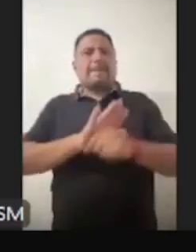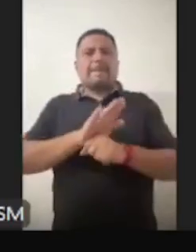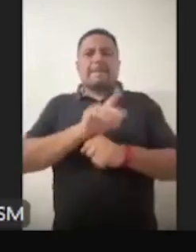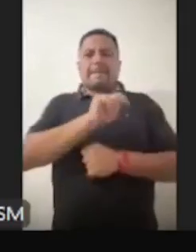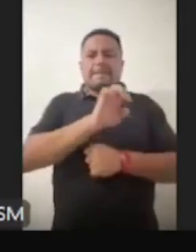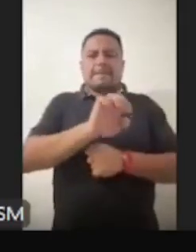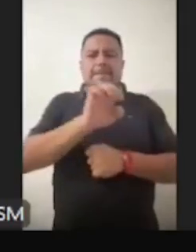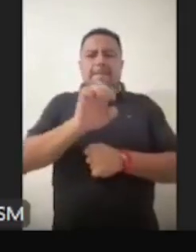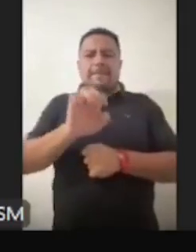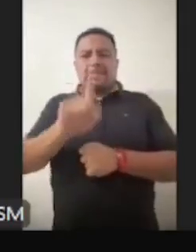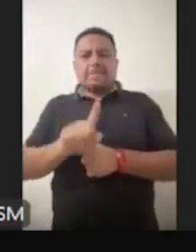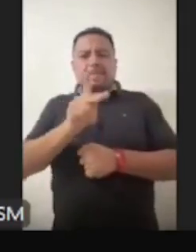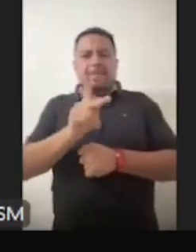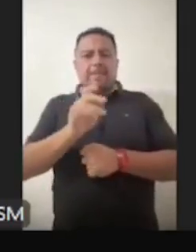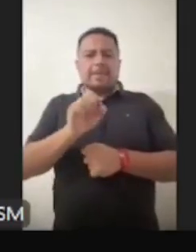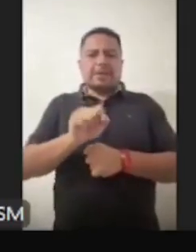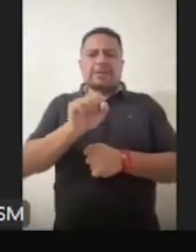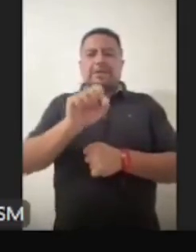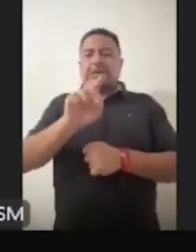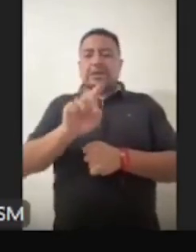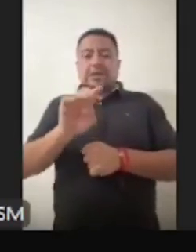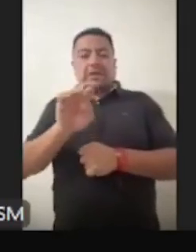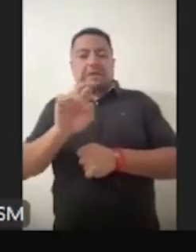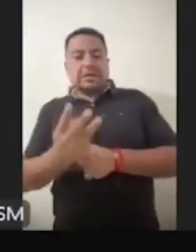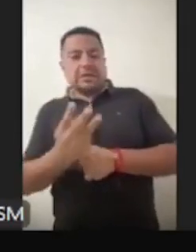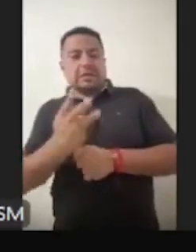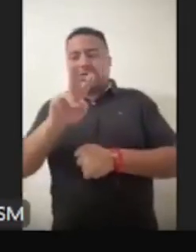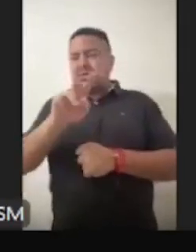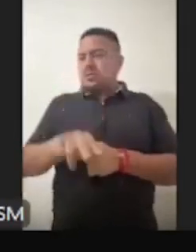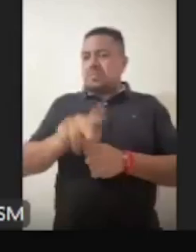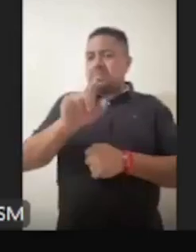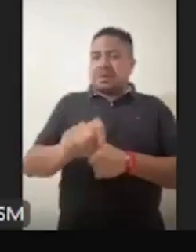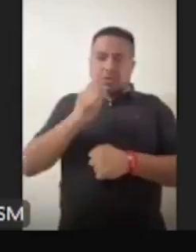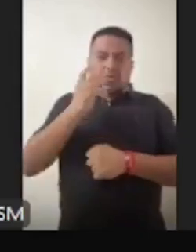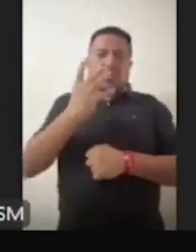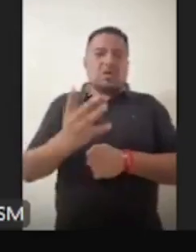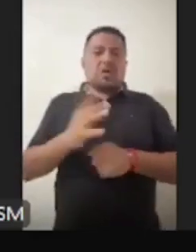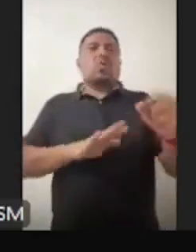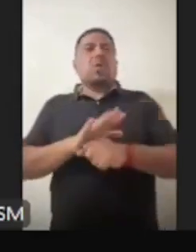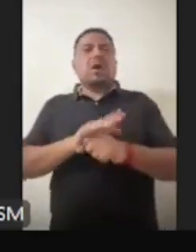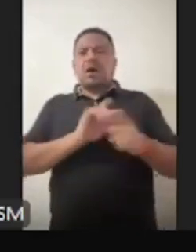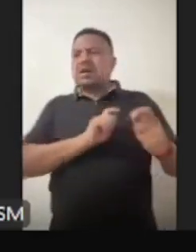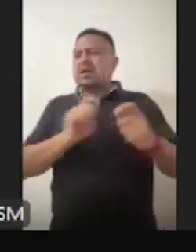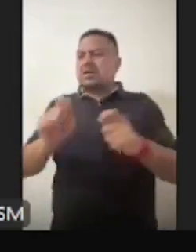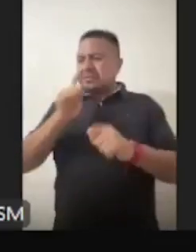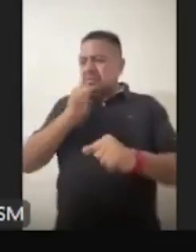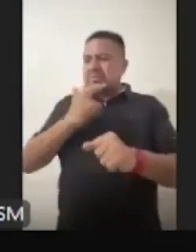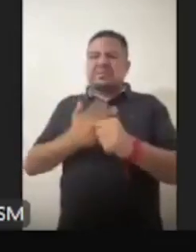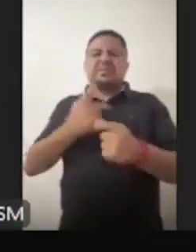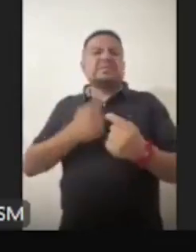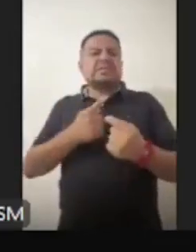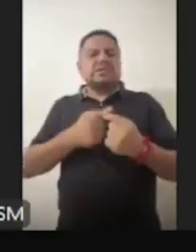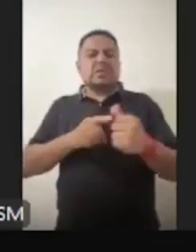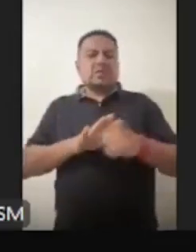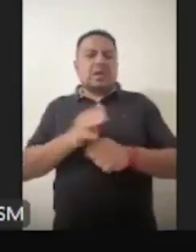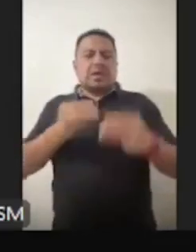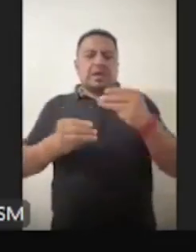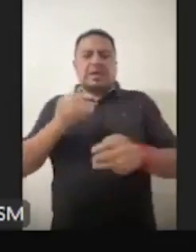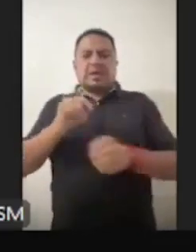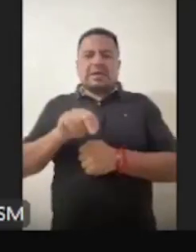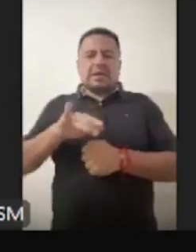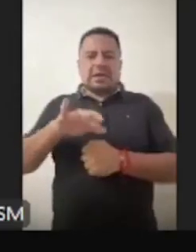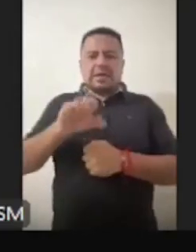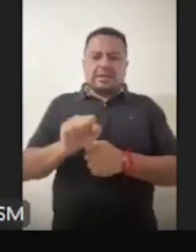TEE, diagonal PES, diagonal 33, diagonal 2024, que fue turnado a la ponencia a cargo del magistrado José Inés